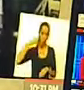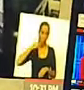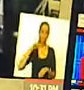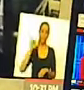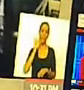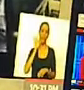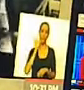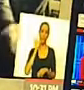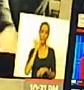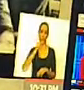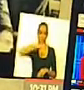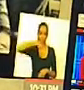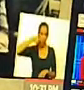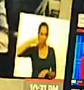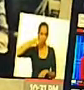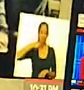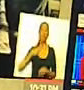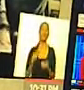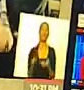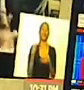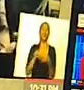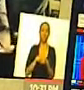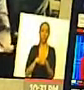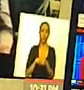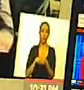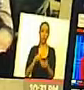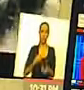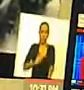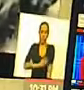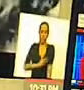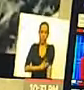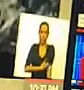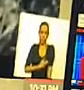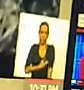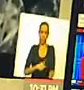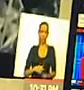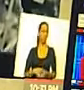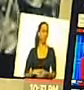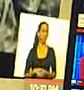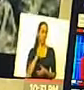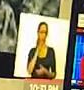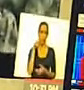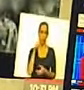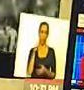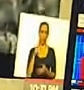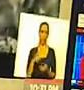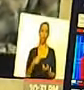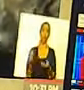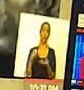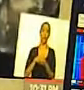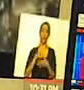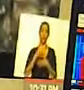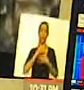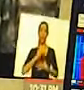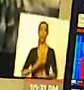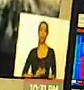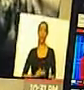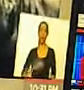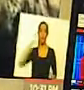y cocaína e incluso heroína. Pero además, uniformes militares colombianos, chalecos